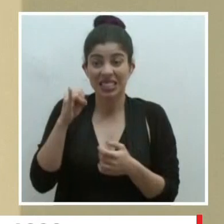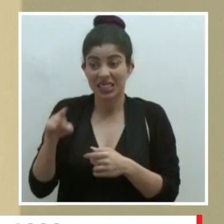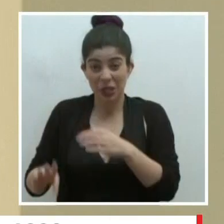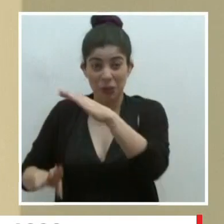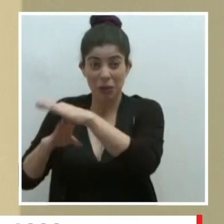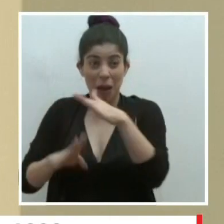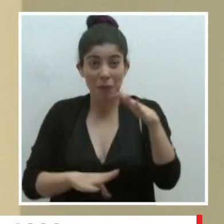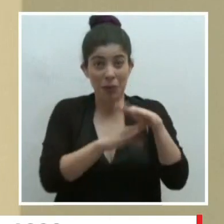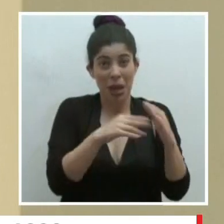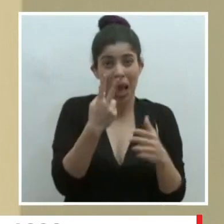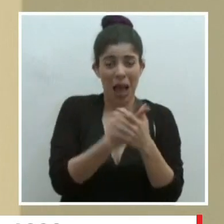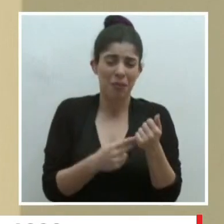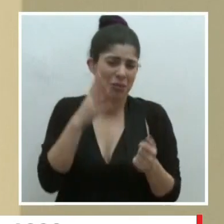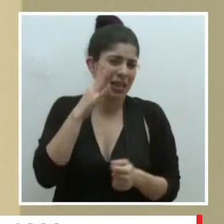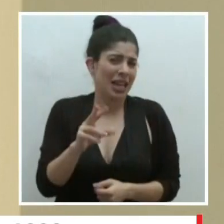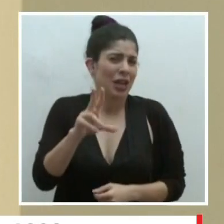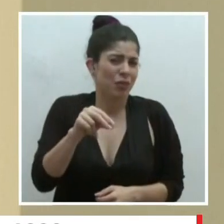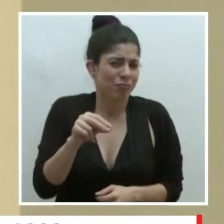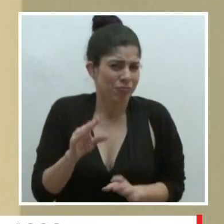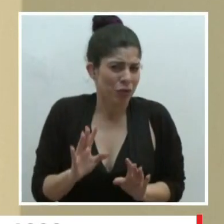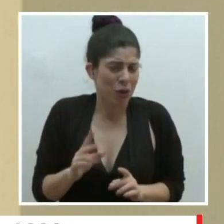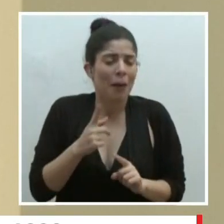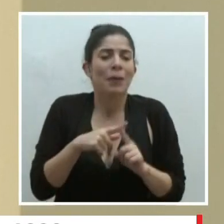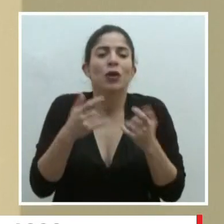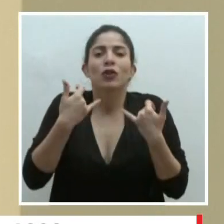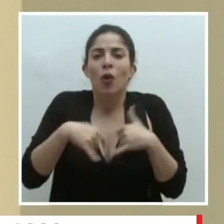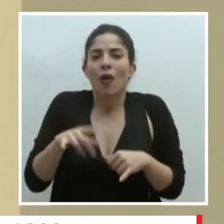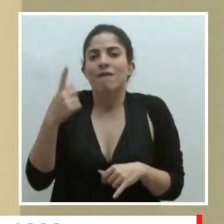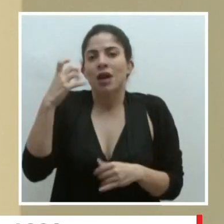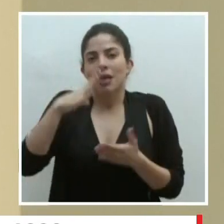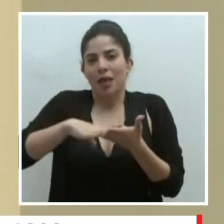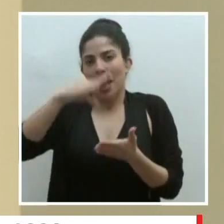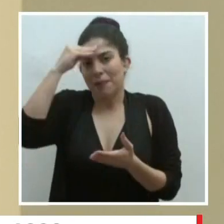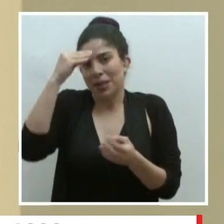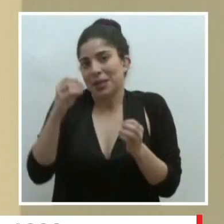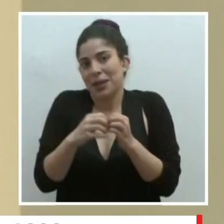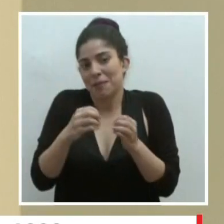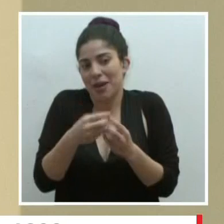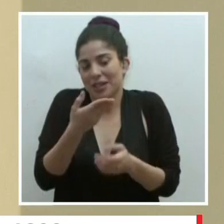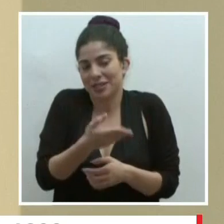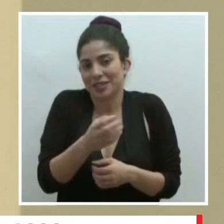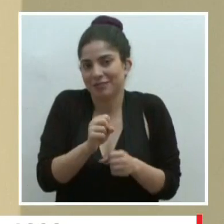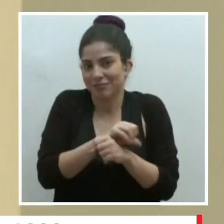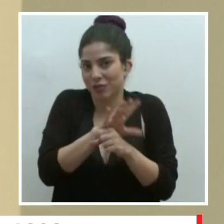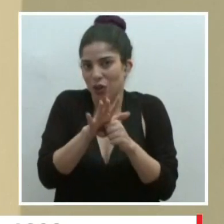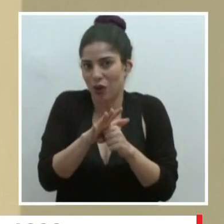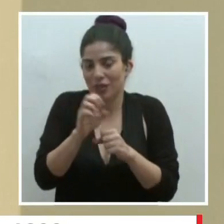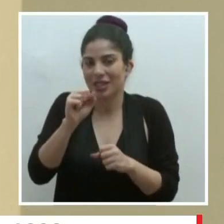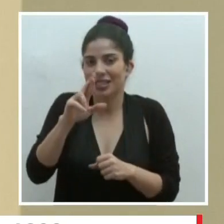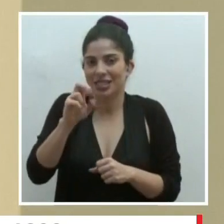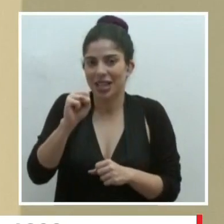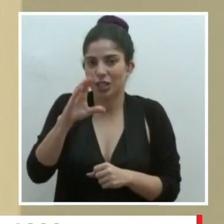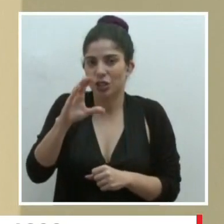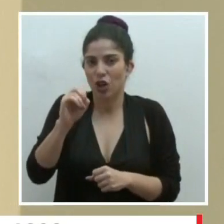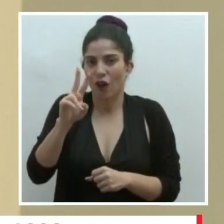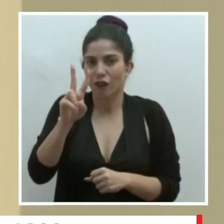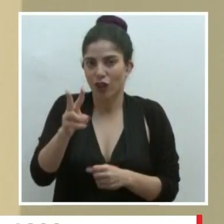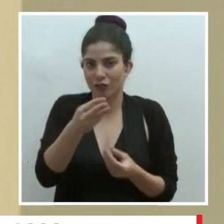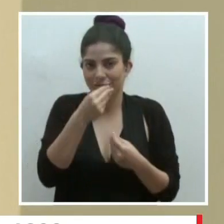dos no creo que sea tan factible. Igual hay mucho todavía que aprender el comportamiento del SARS-CoV-2 que produce el